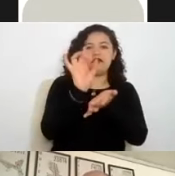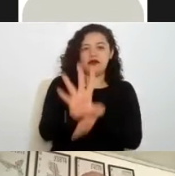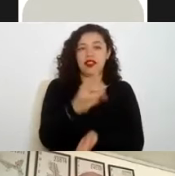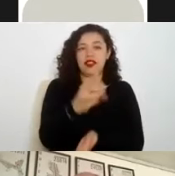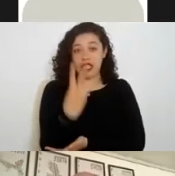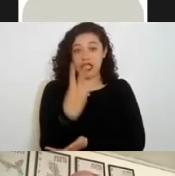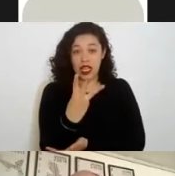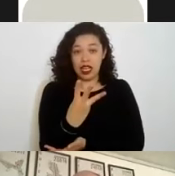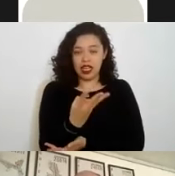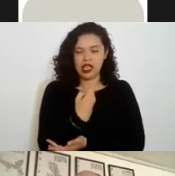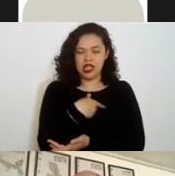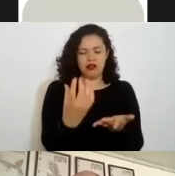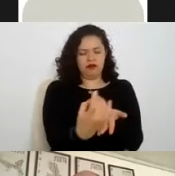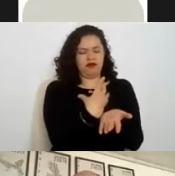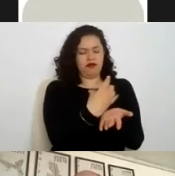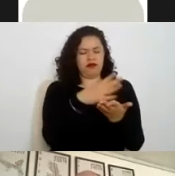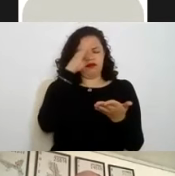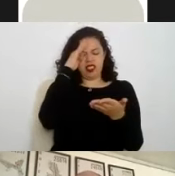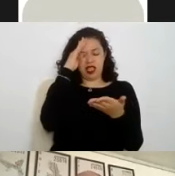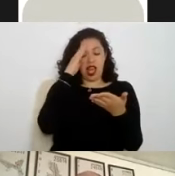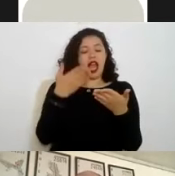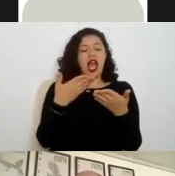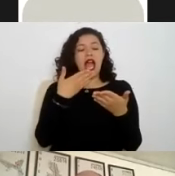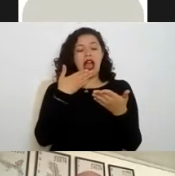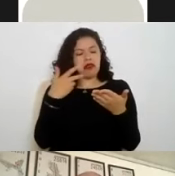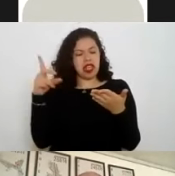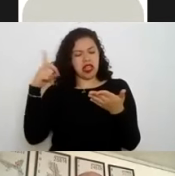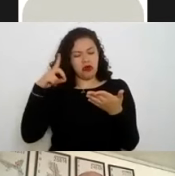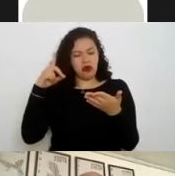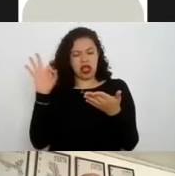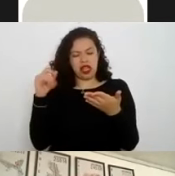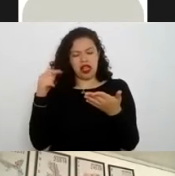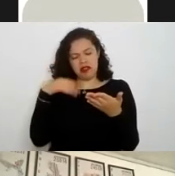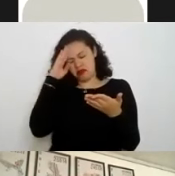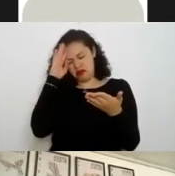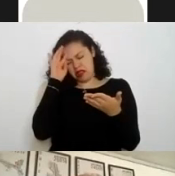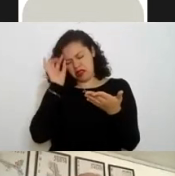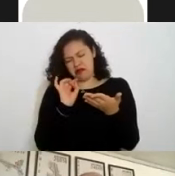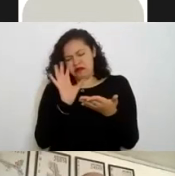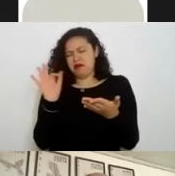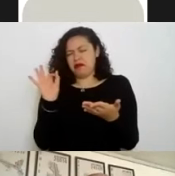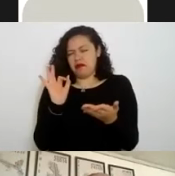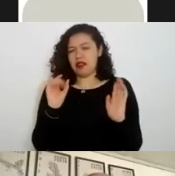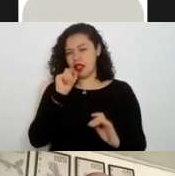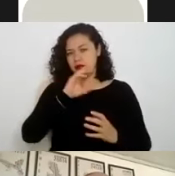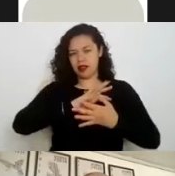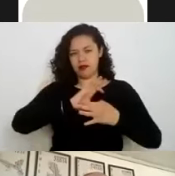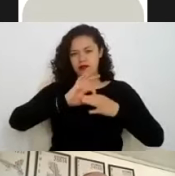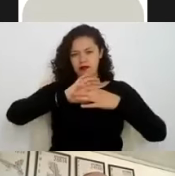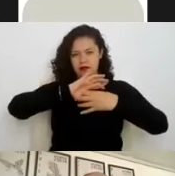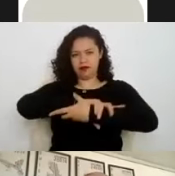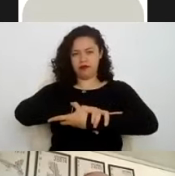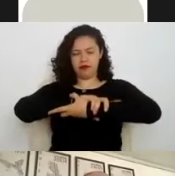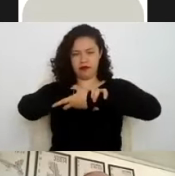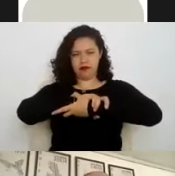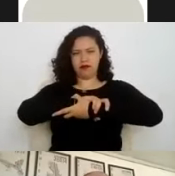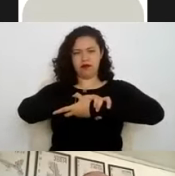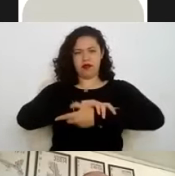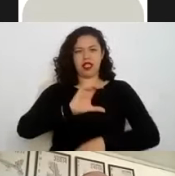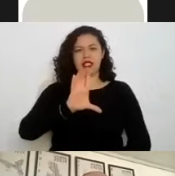a pensar en darnos, en donarnos y en apoyarnos. Entonces, pues también es esa parte de buscar alianzas. Charity Water hace